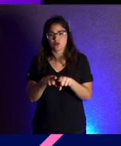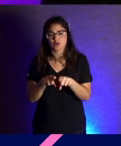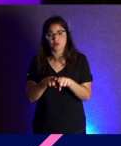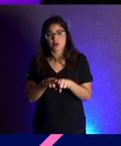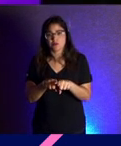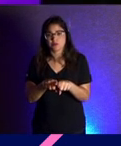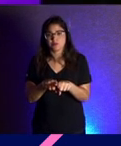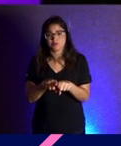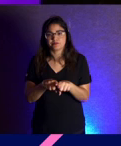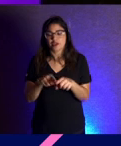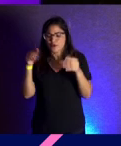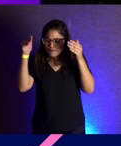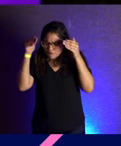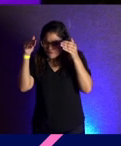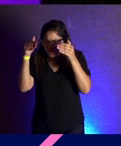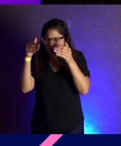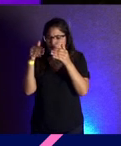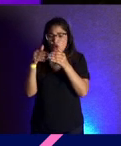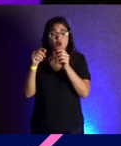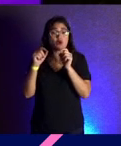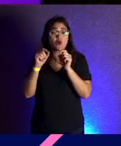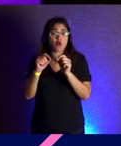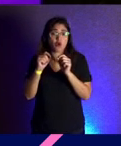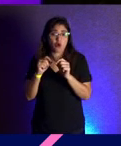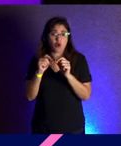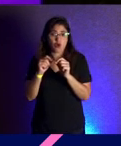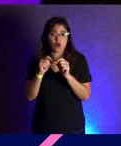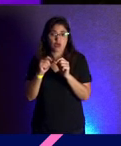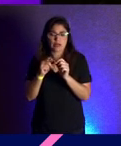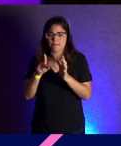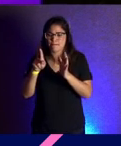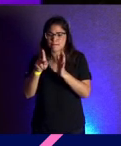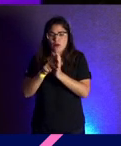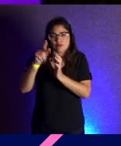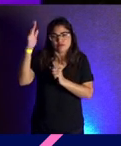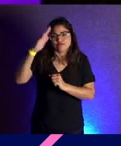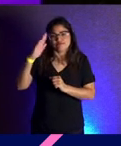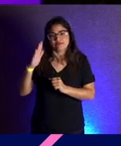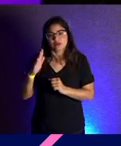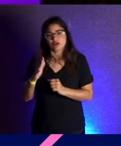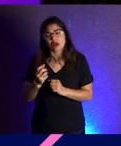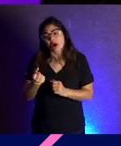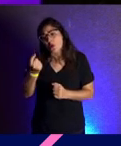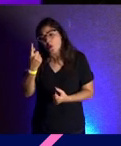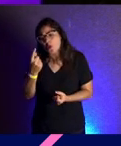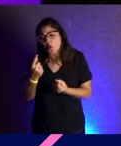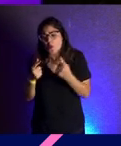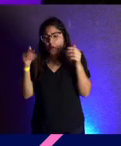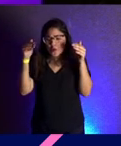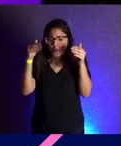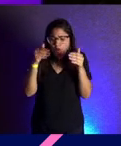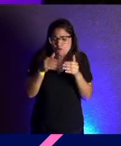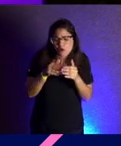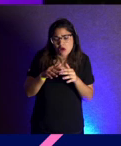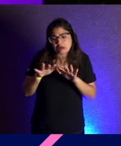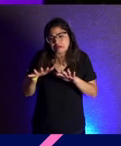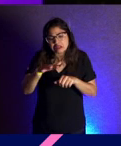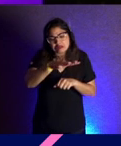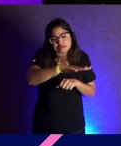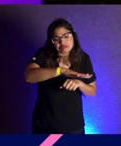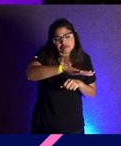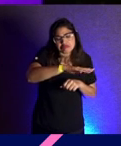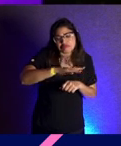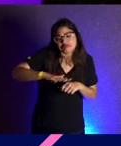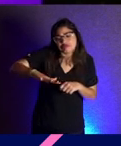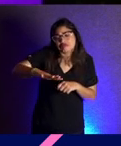internacional, también algunos que tenían enfoques más como sectorales, como salvadores,